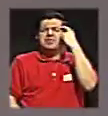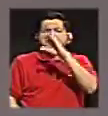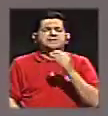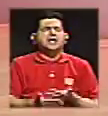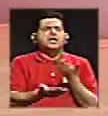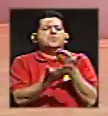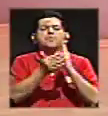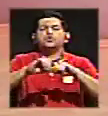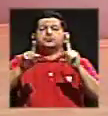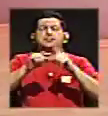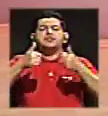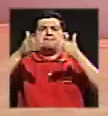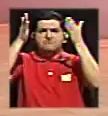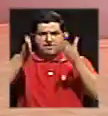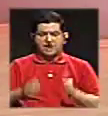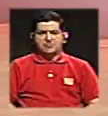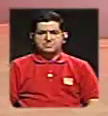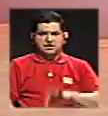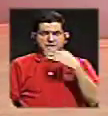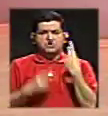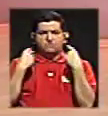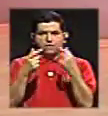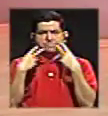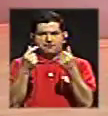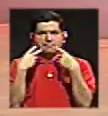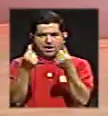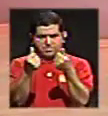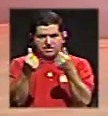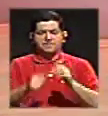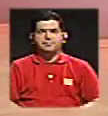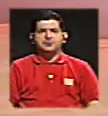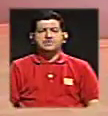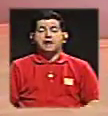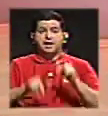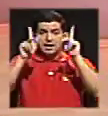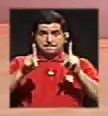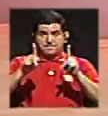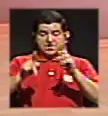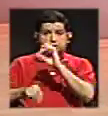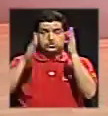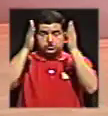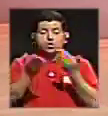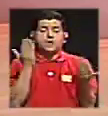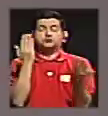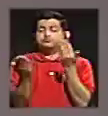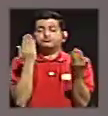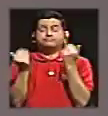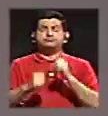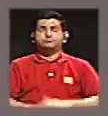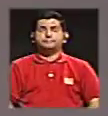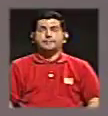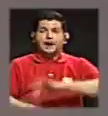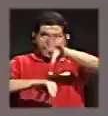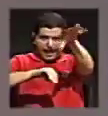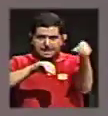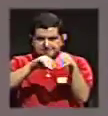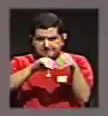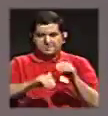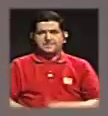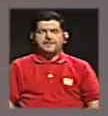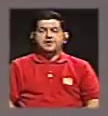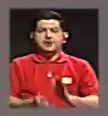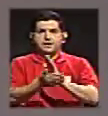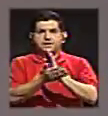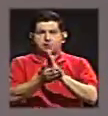Proponen los distintos candidatos para que de una forma rápida eh los costarricenses puedan compararlos además la